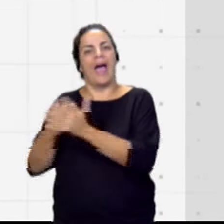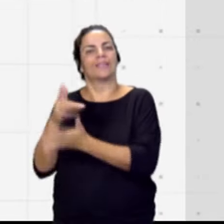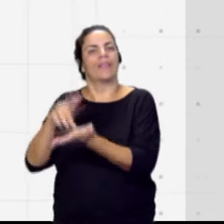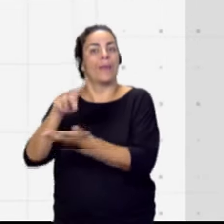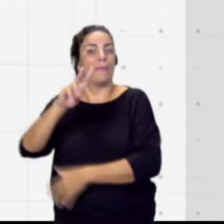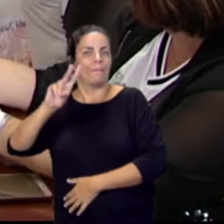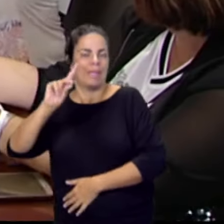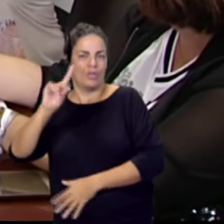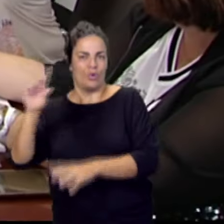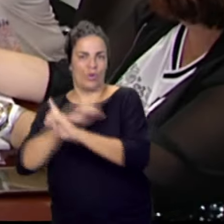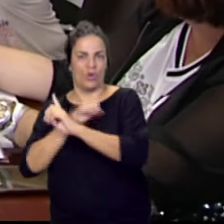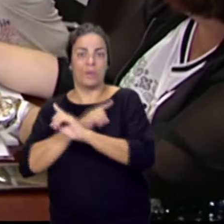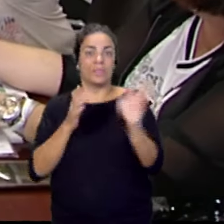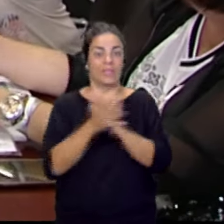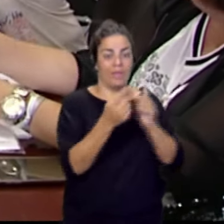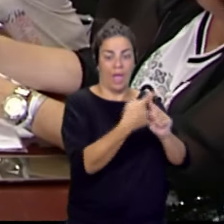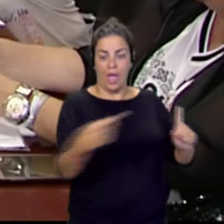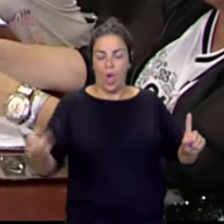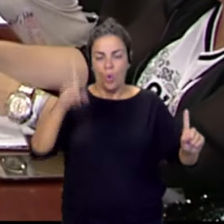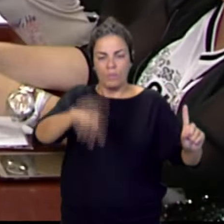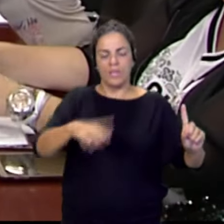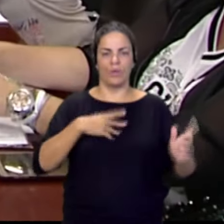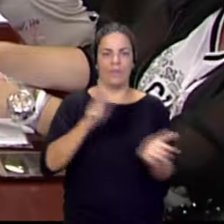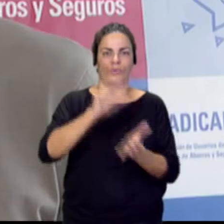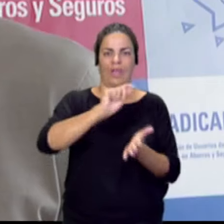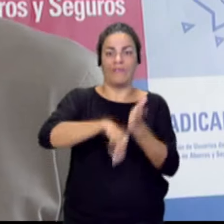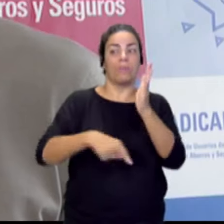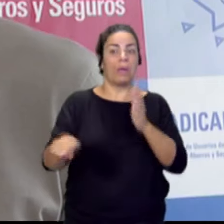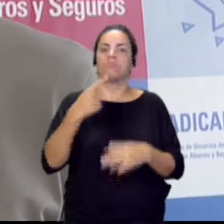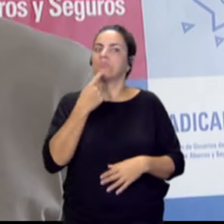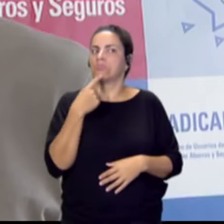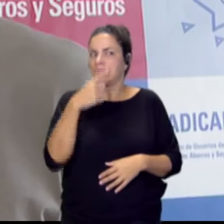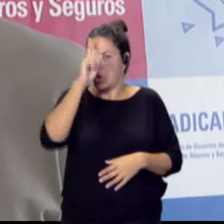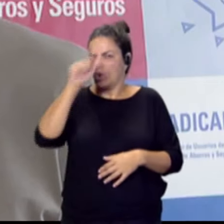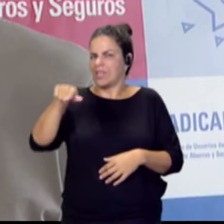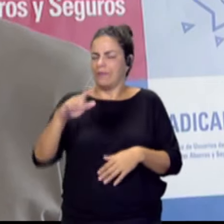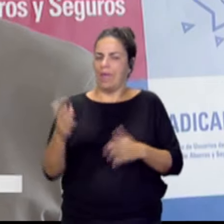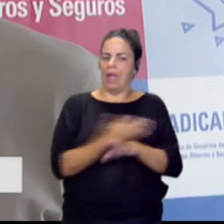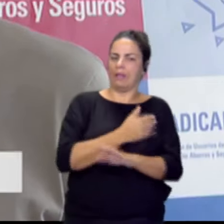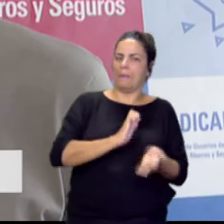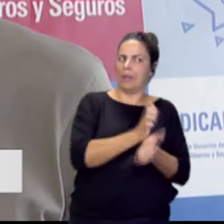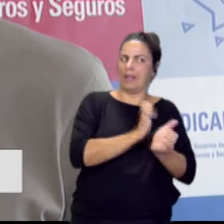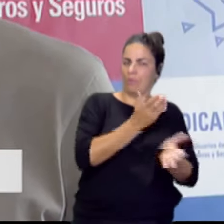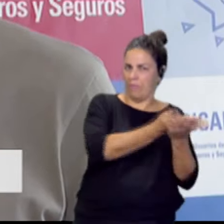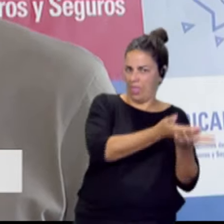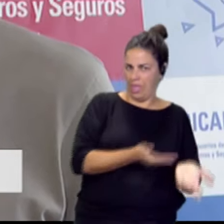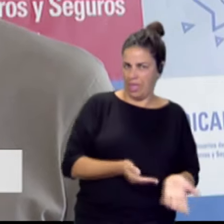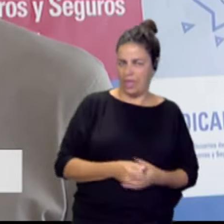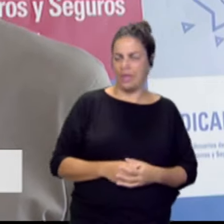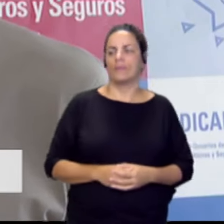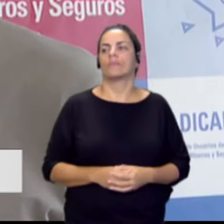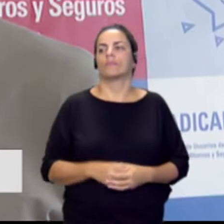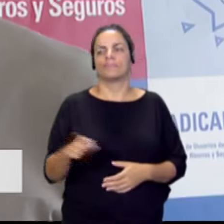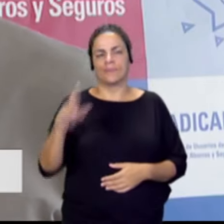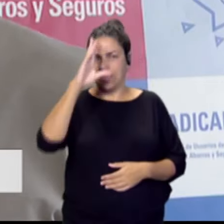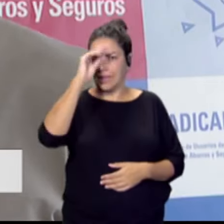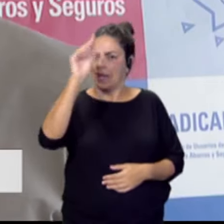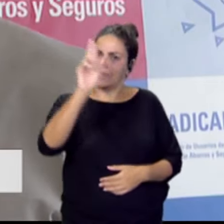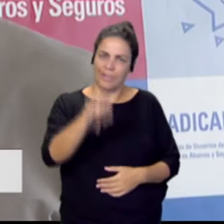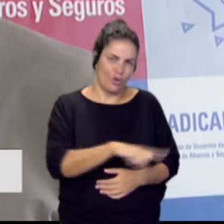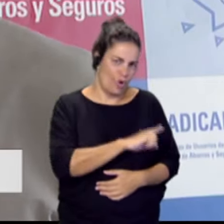firmar la hipoteca sin que figure que tenemos un préstamo previo. No es inteligente. ¿Por qué? Pues porque un